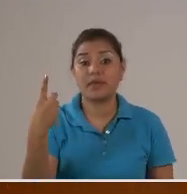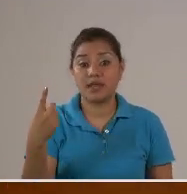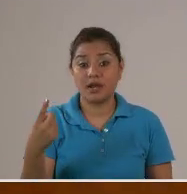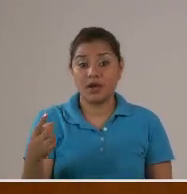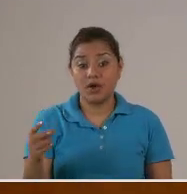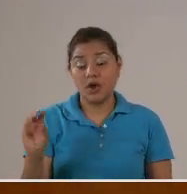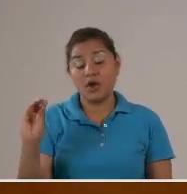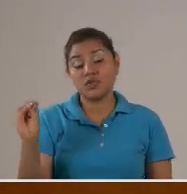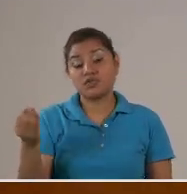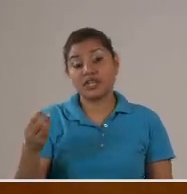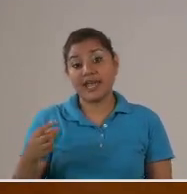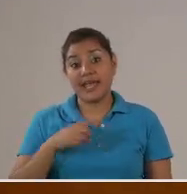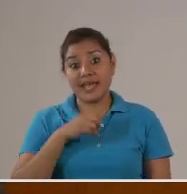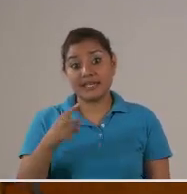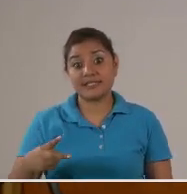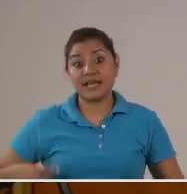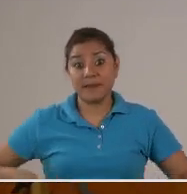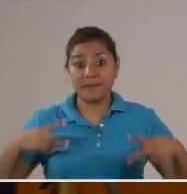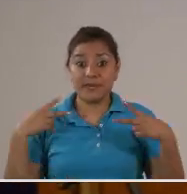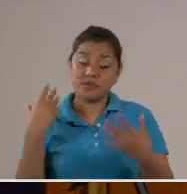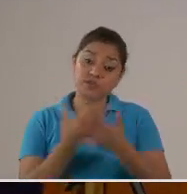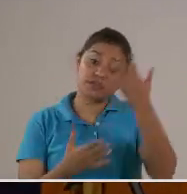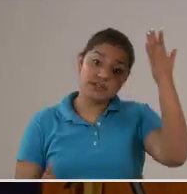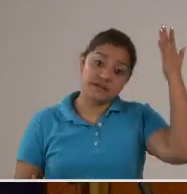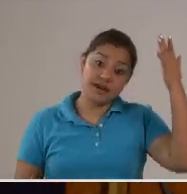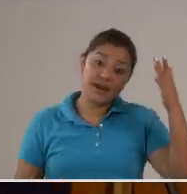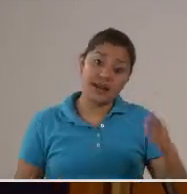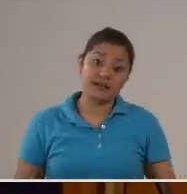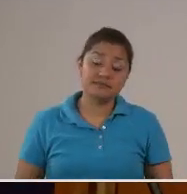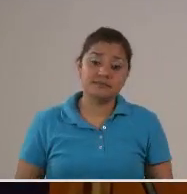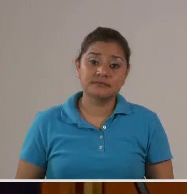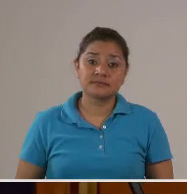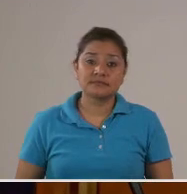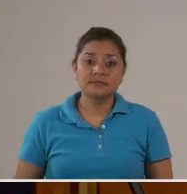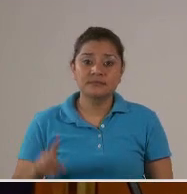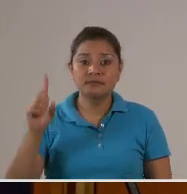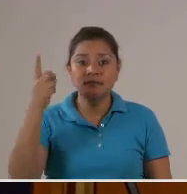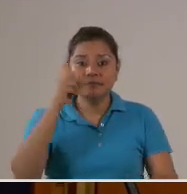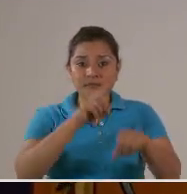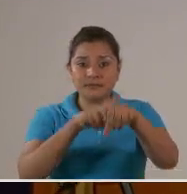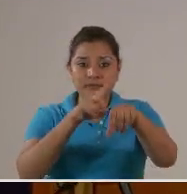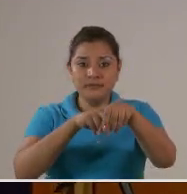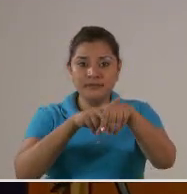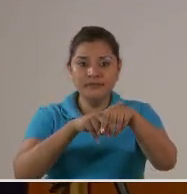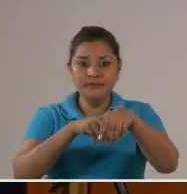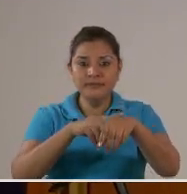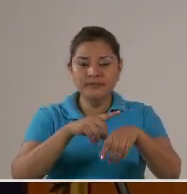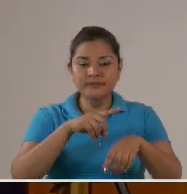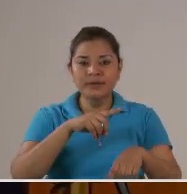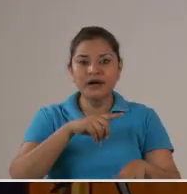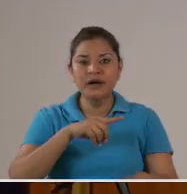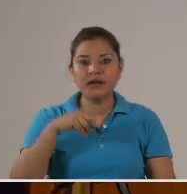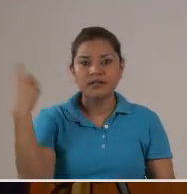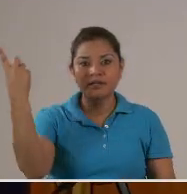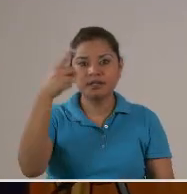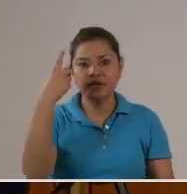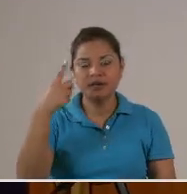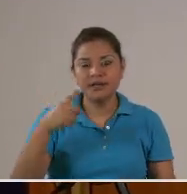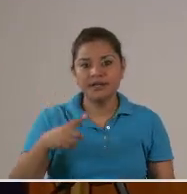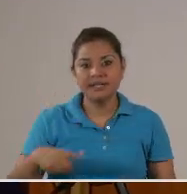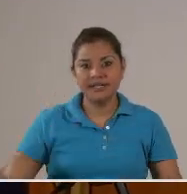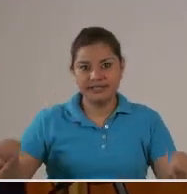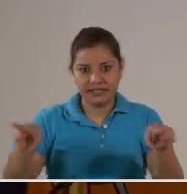vivientes que permanezcamos seremos llevados con ellos y va a llegar un momento en que tods otra vez juntos vamos a estar